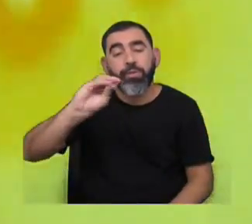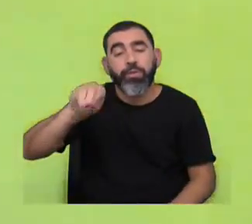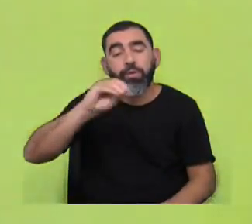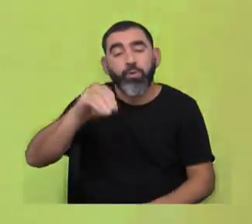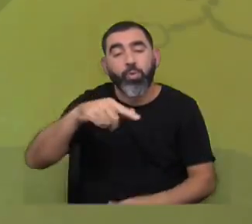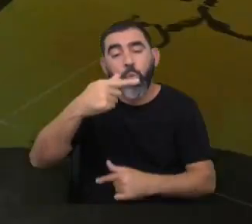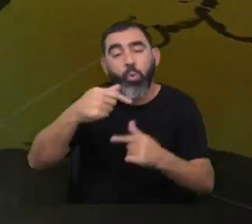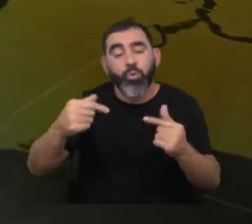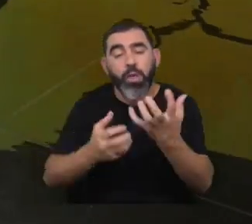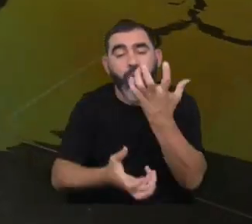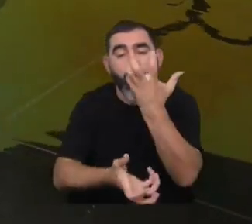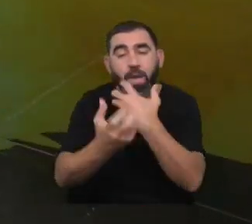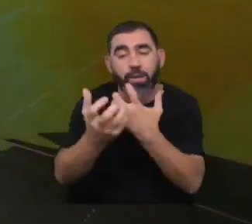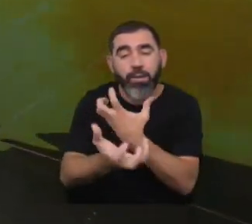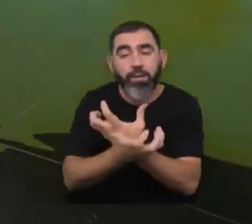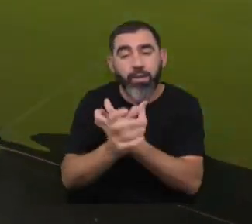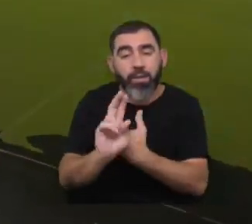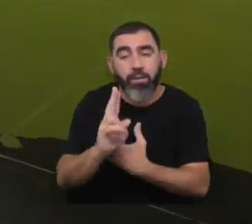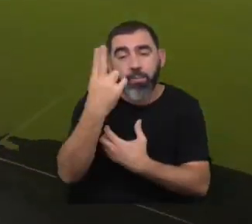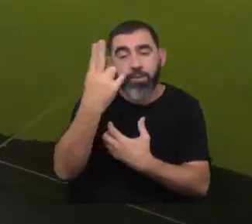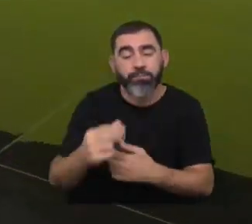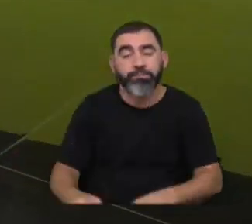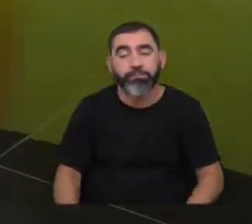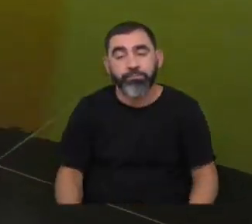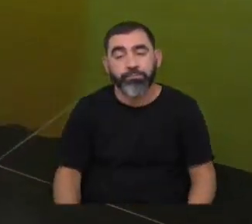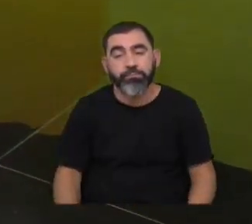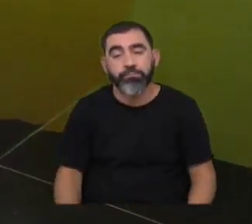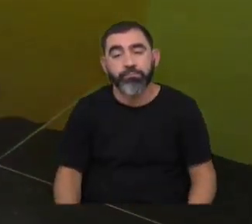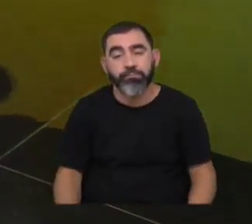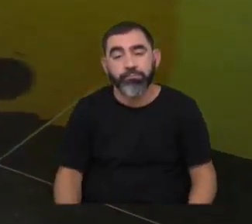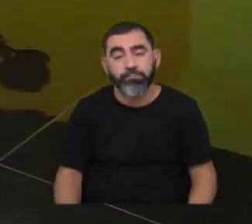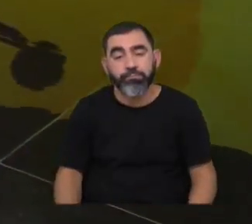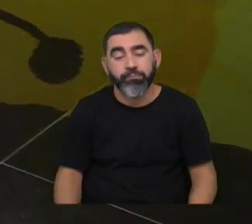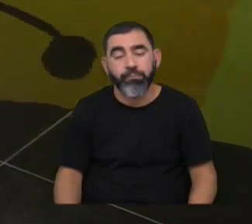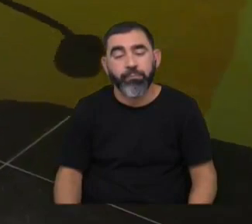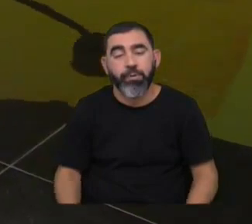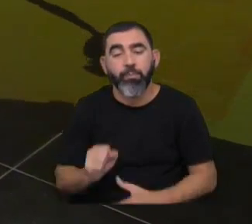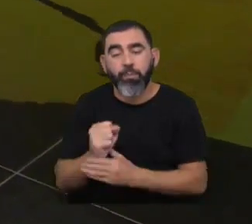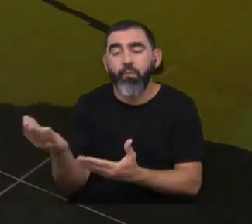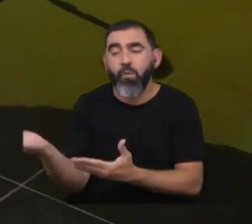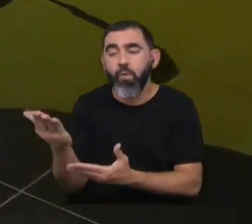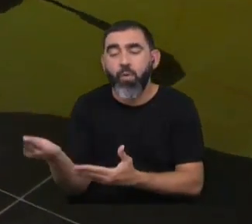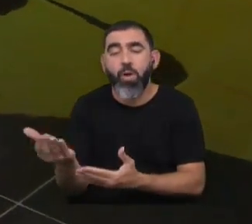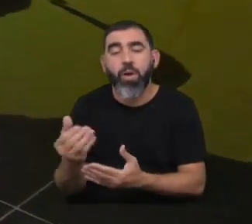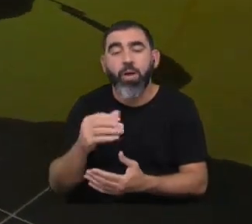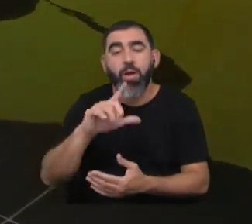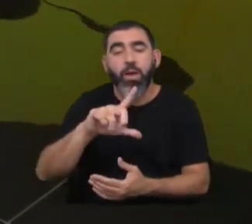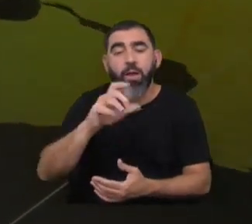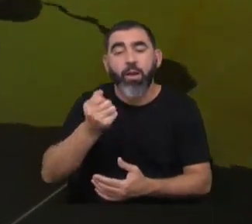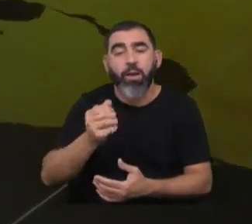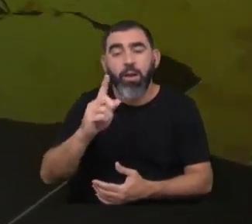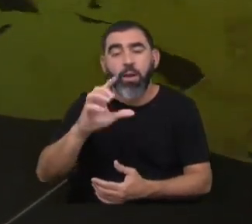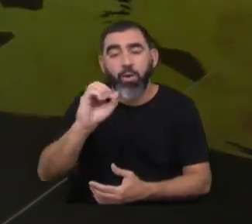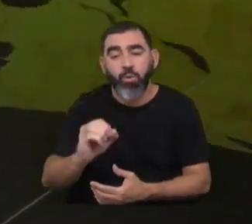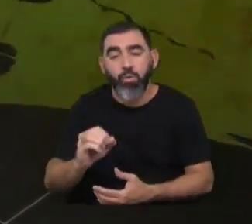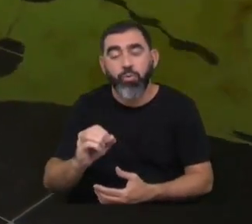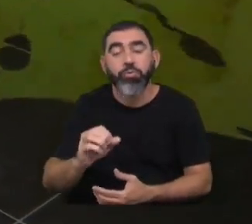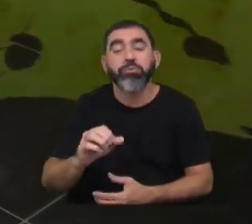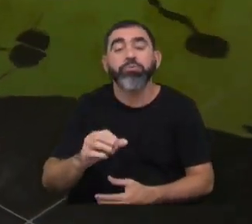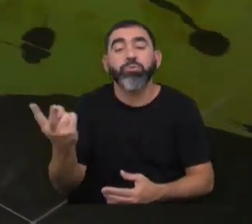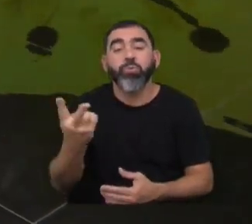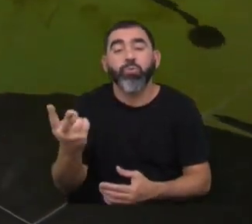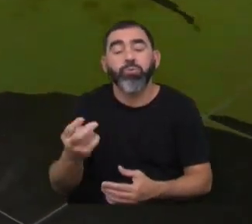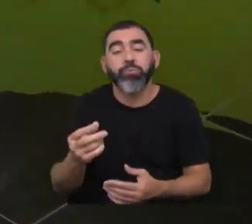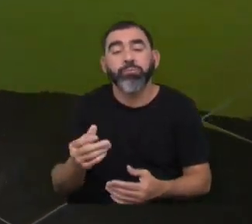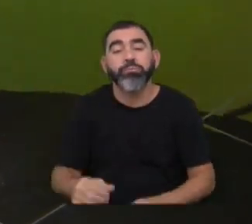otra fauna fósil de Uruguay. Y no voy a seguir hablando yo porque no vale la pena, prefiero que hablen ellos. Leo Lagos, Edu Ganga, bienvenidos a Sobre Ciencia.